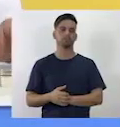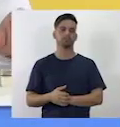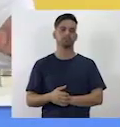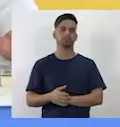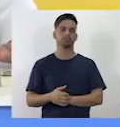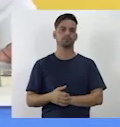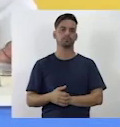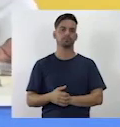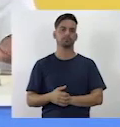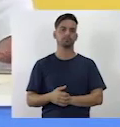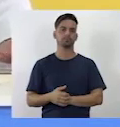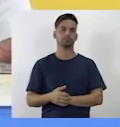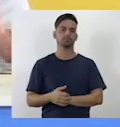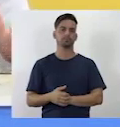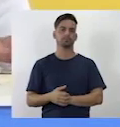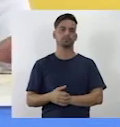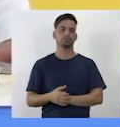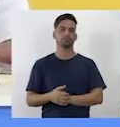y bueno